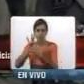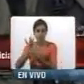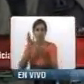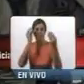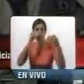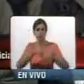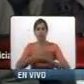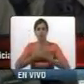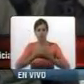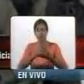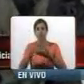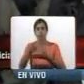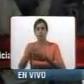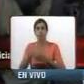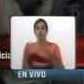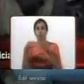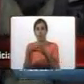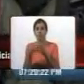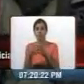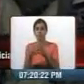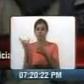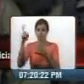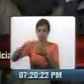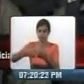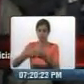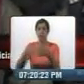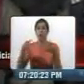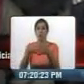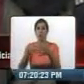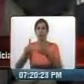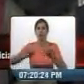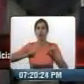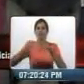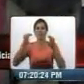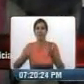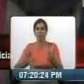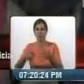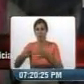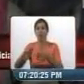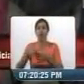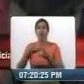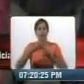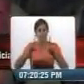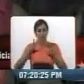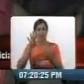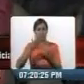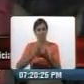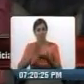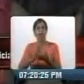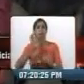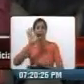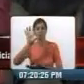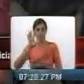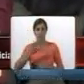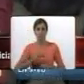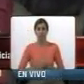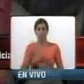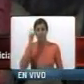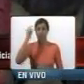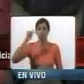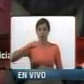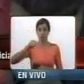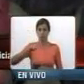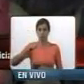a la orden del Comando Estratégico Operacional para garantizar la paz y la estabilidad del país. En el día de hoy